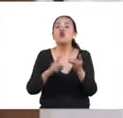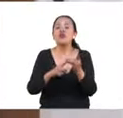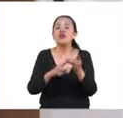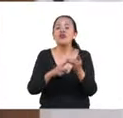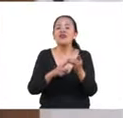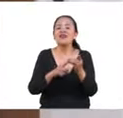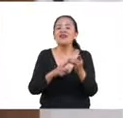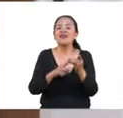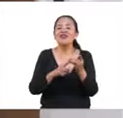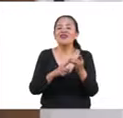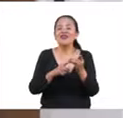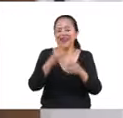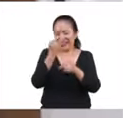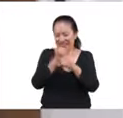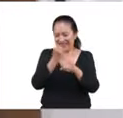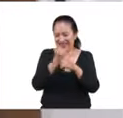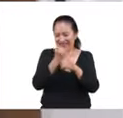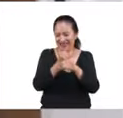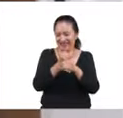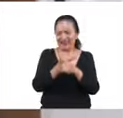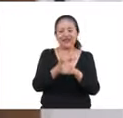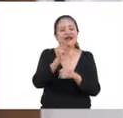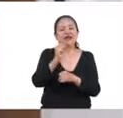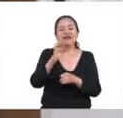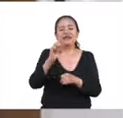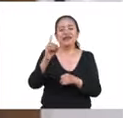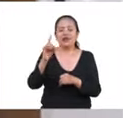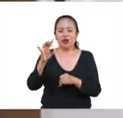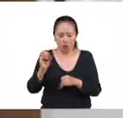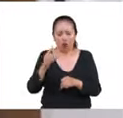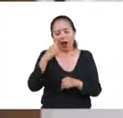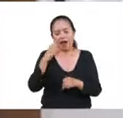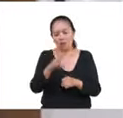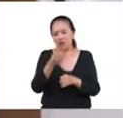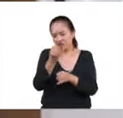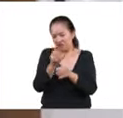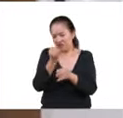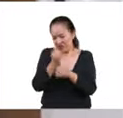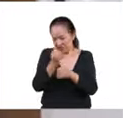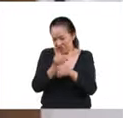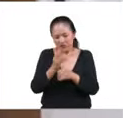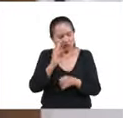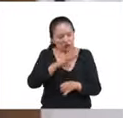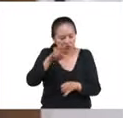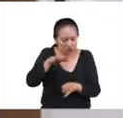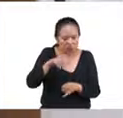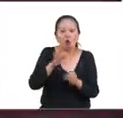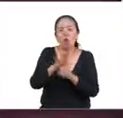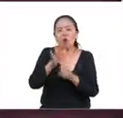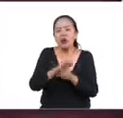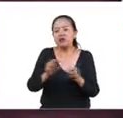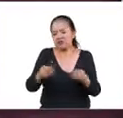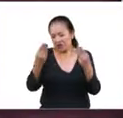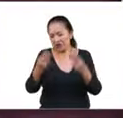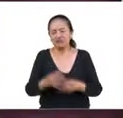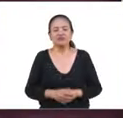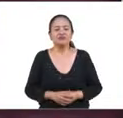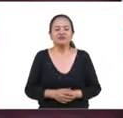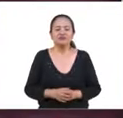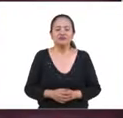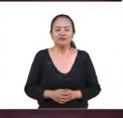de SEDECO, está a su disposición. Sí, adelante, por favor. Bueno, y vamos a hacer un recordatorio, también un